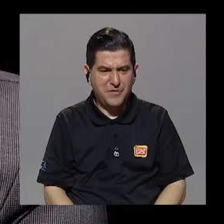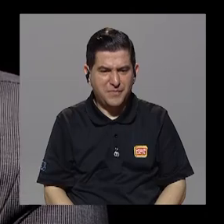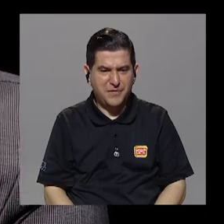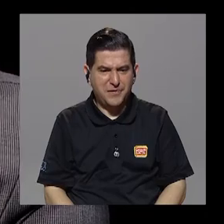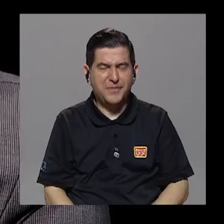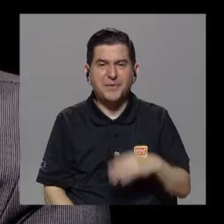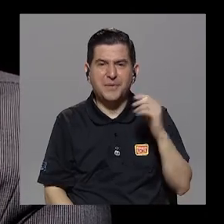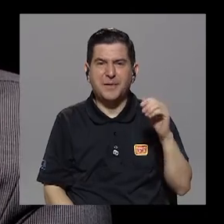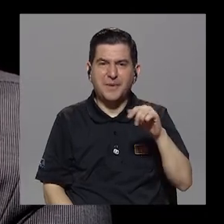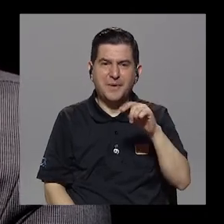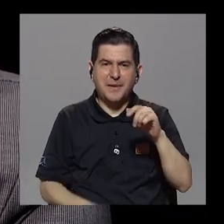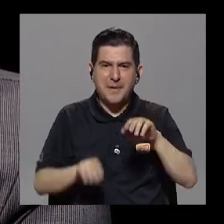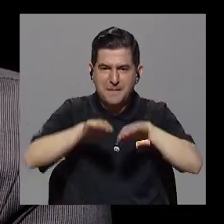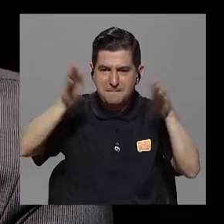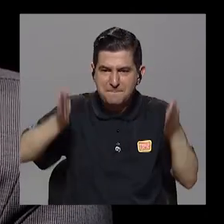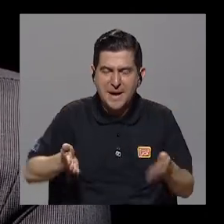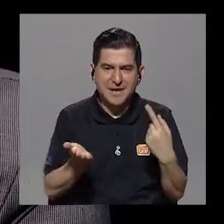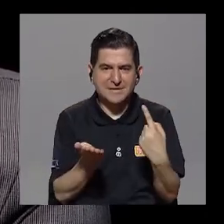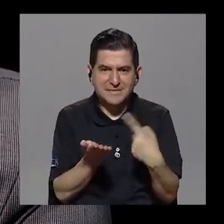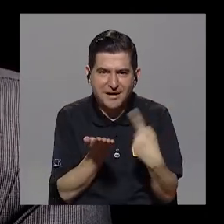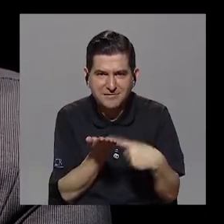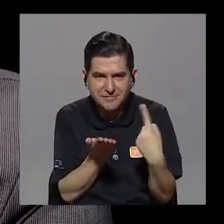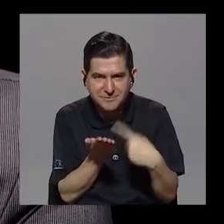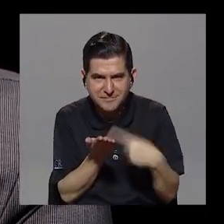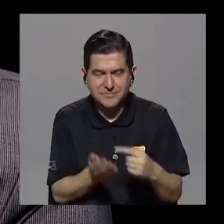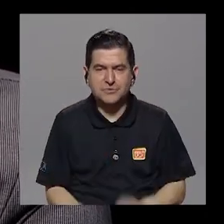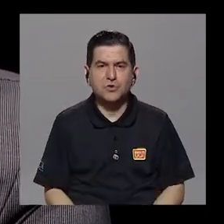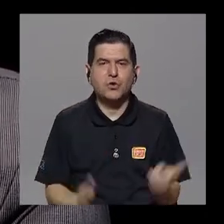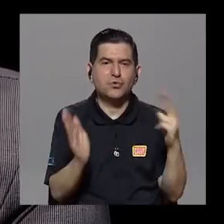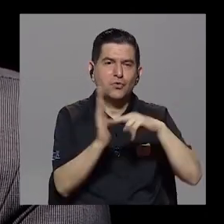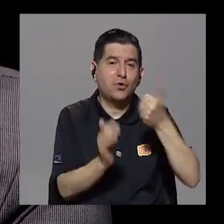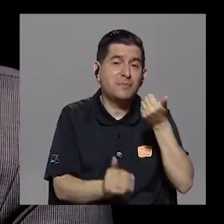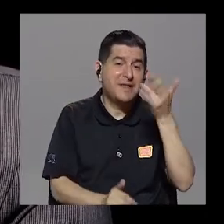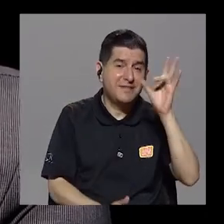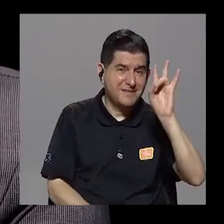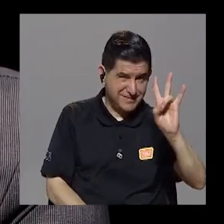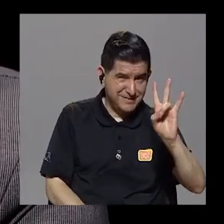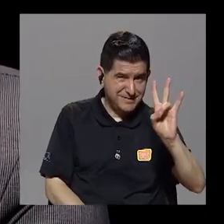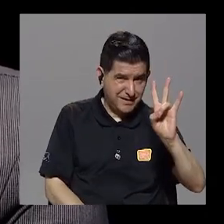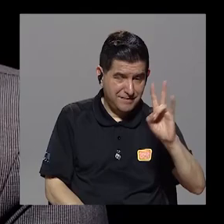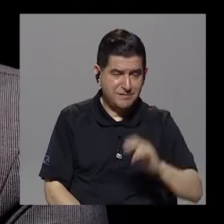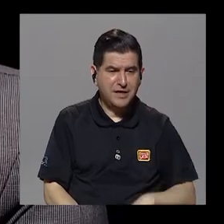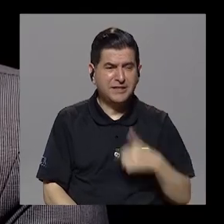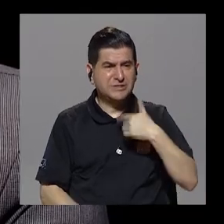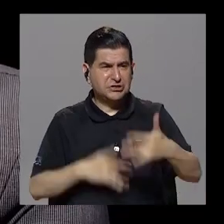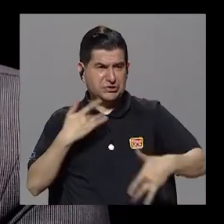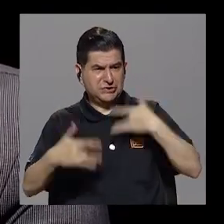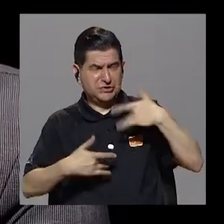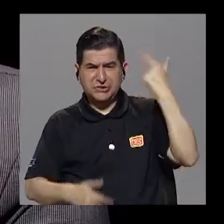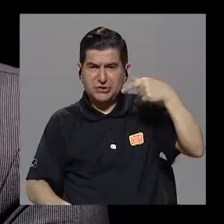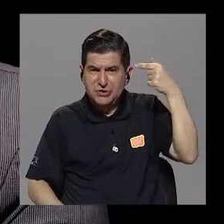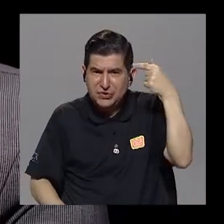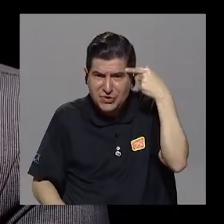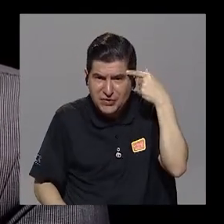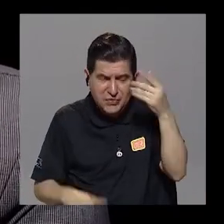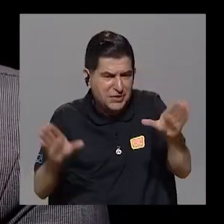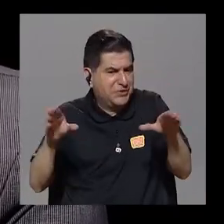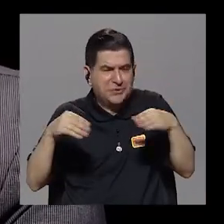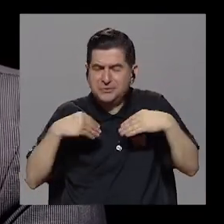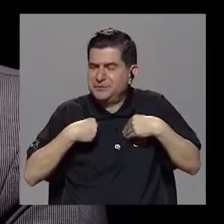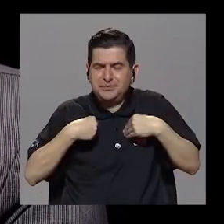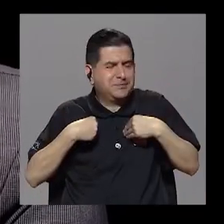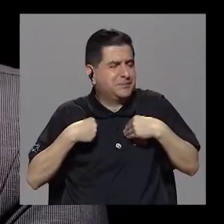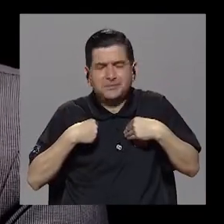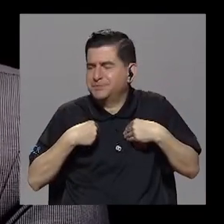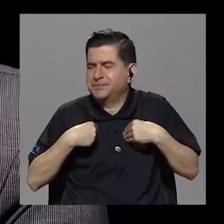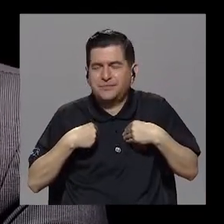en la anterior mesa de diálogo. En la mesa de diálogo del 2017, siento yo que el gobierno no asumió,